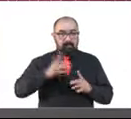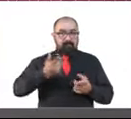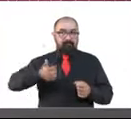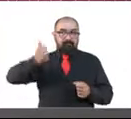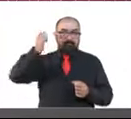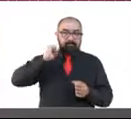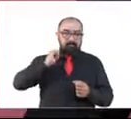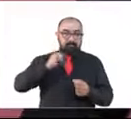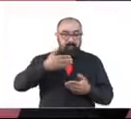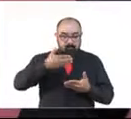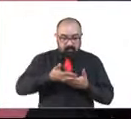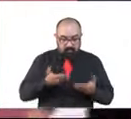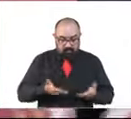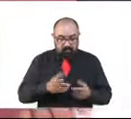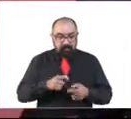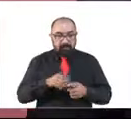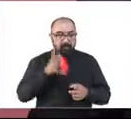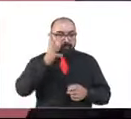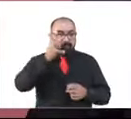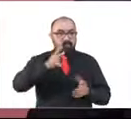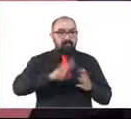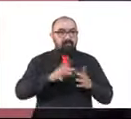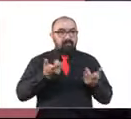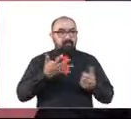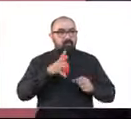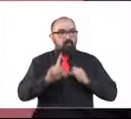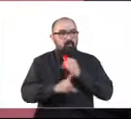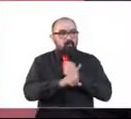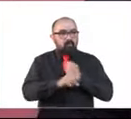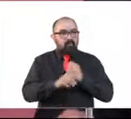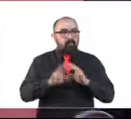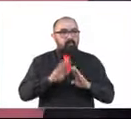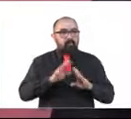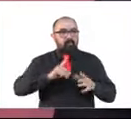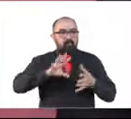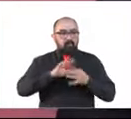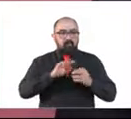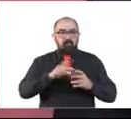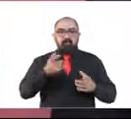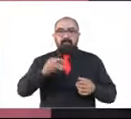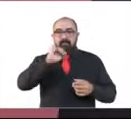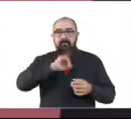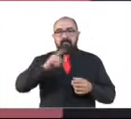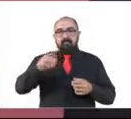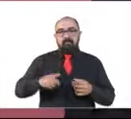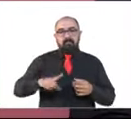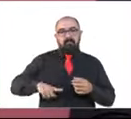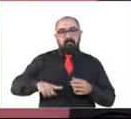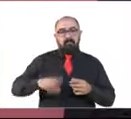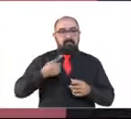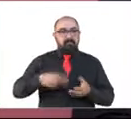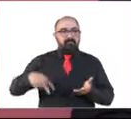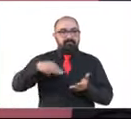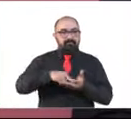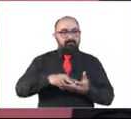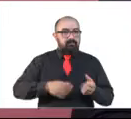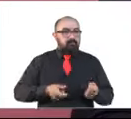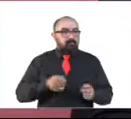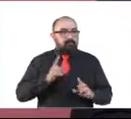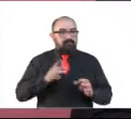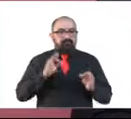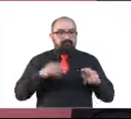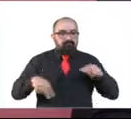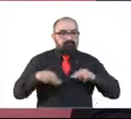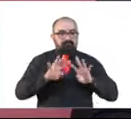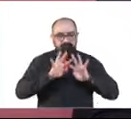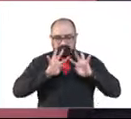las problemáticas socioambientales y estamos en la Ciudad de México convocados por la jefa de gobierno y bueno, creo que no cabe duda